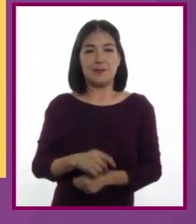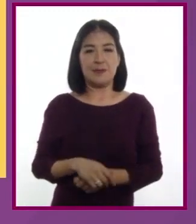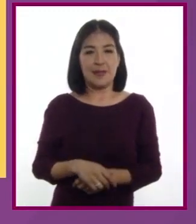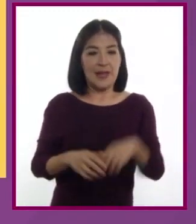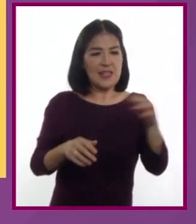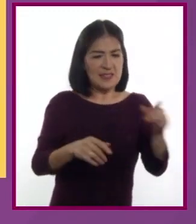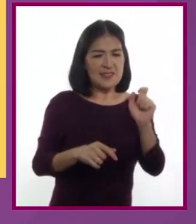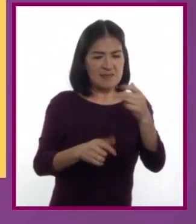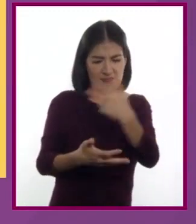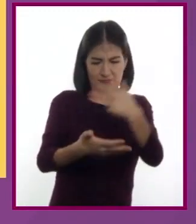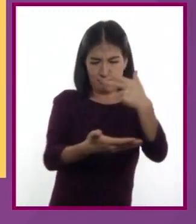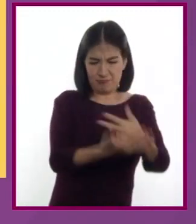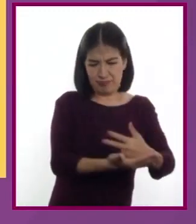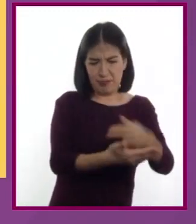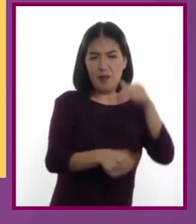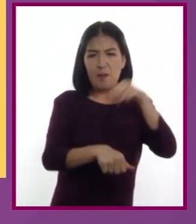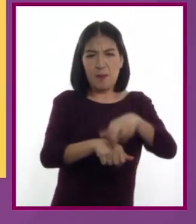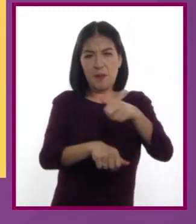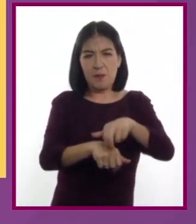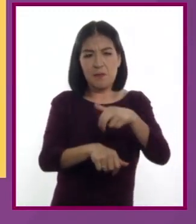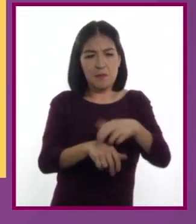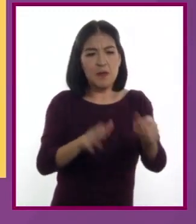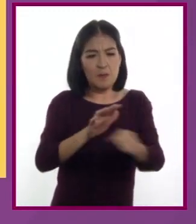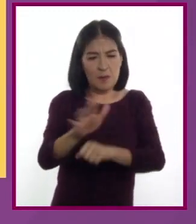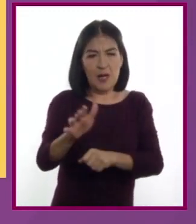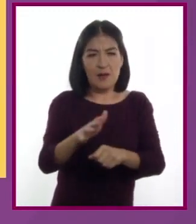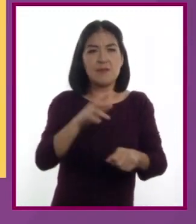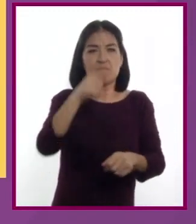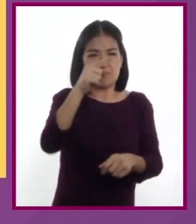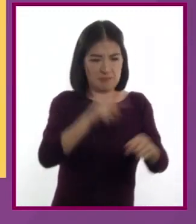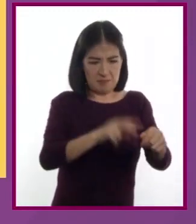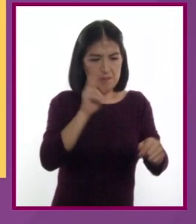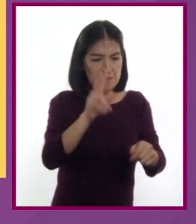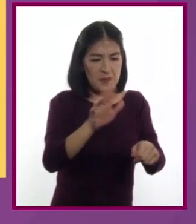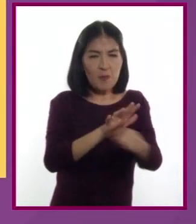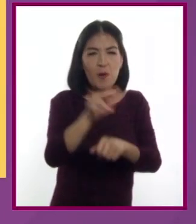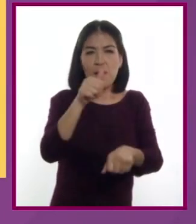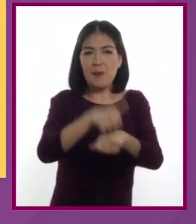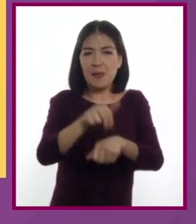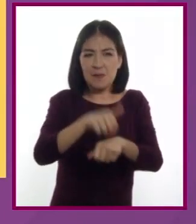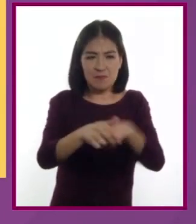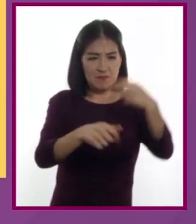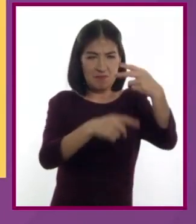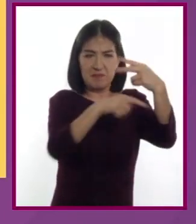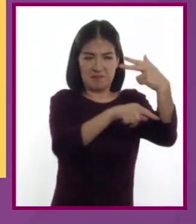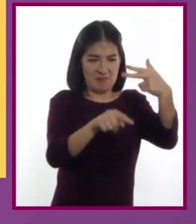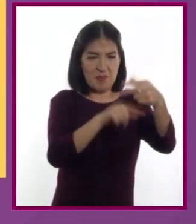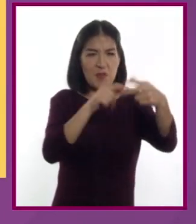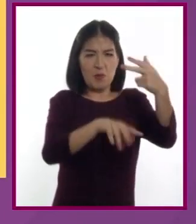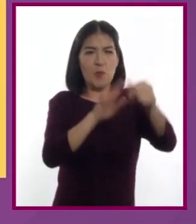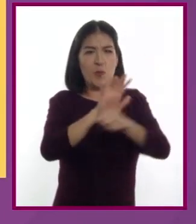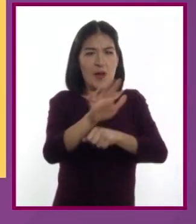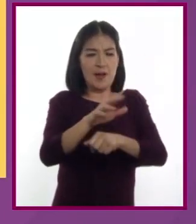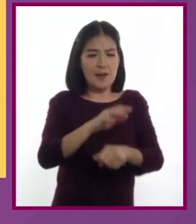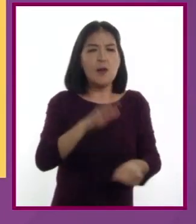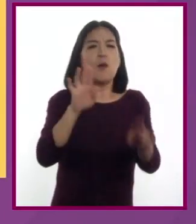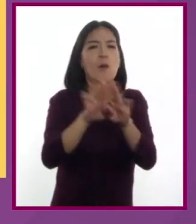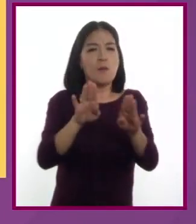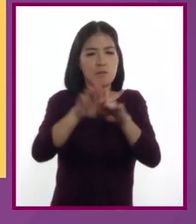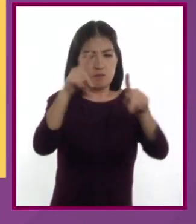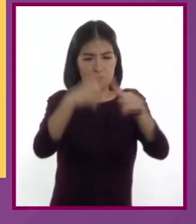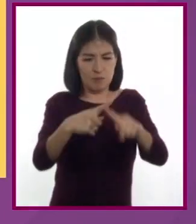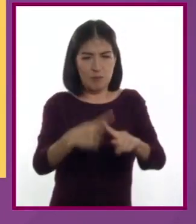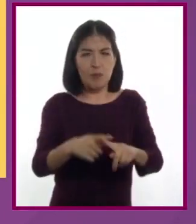¿A qué número llega el móvil? ¿Qué signo tiene ese número? ¿Con qué multiplicación podemos representar